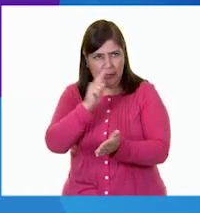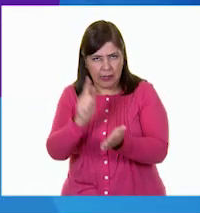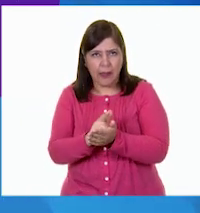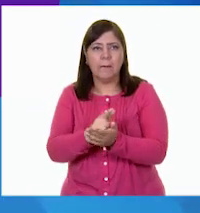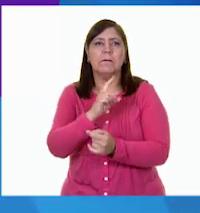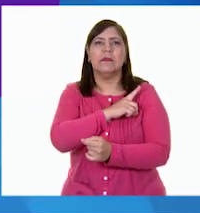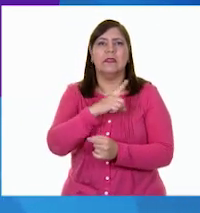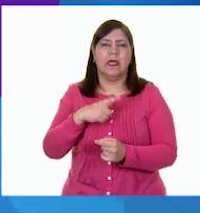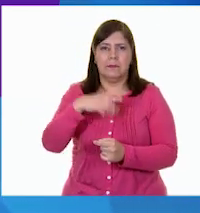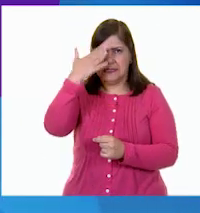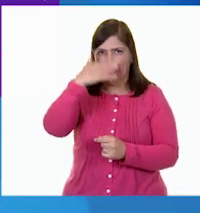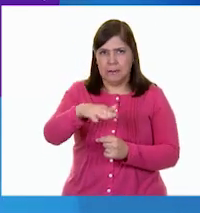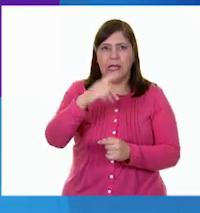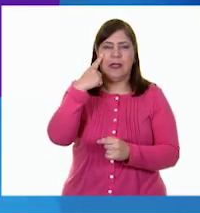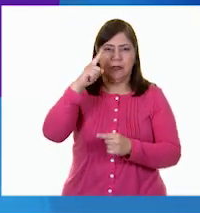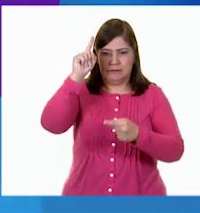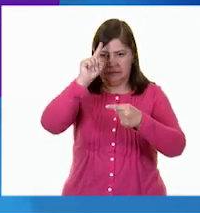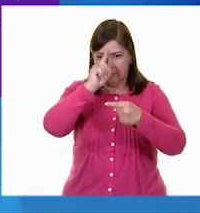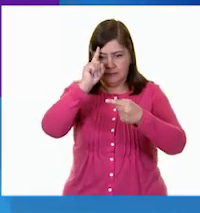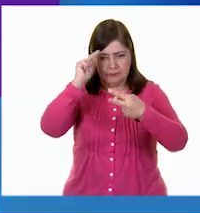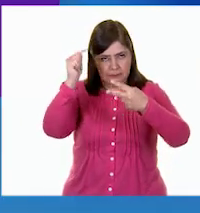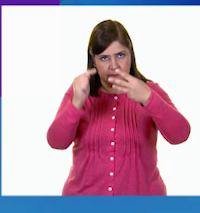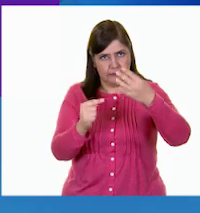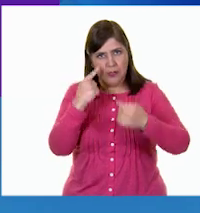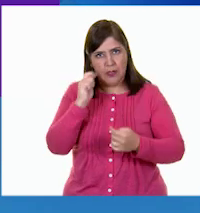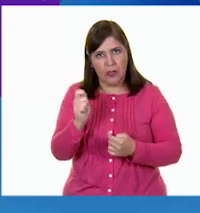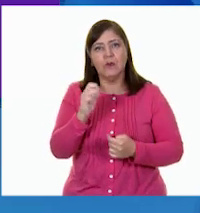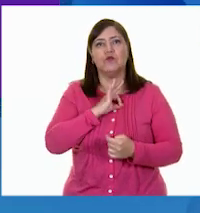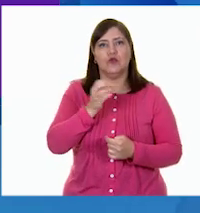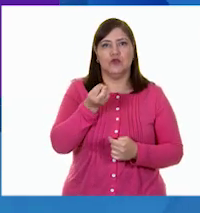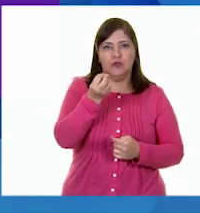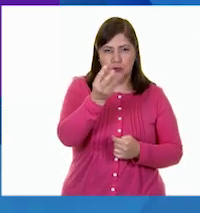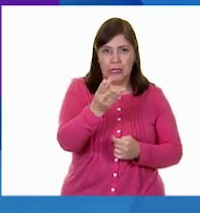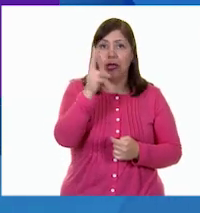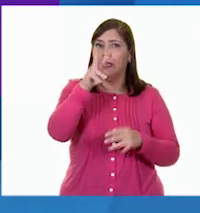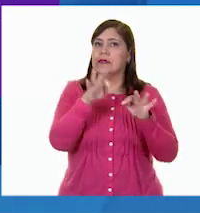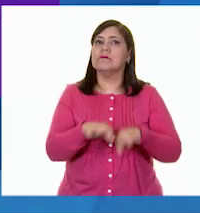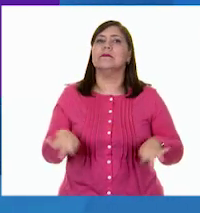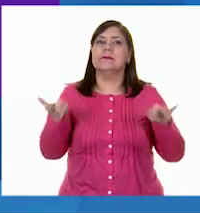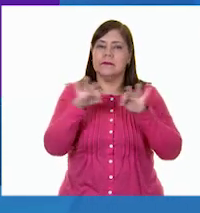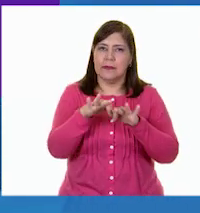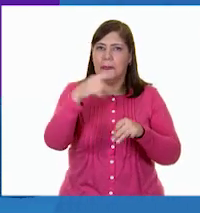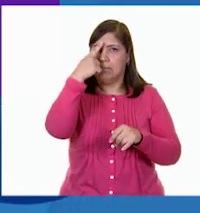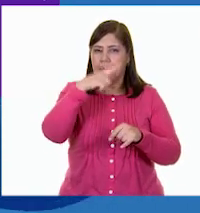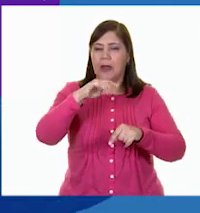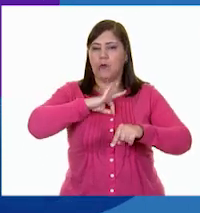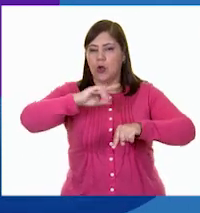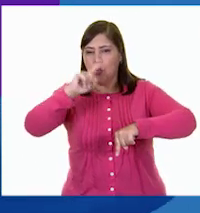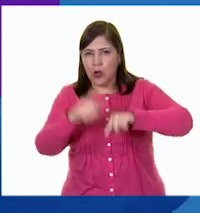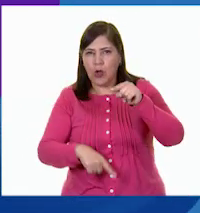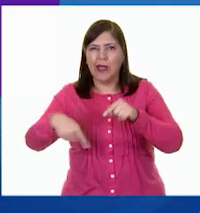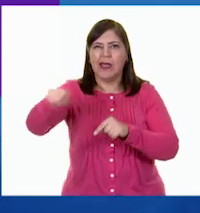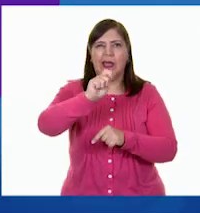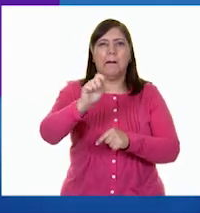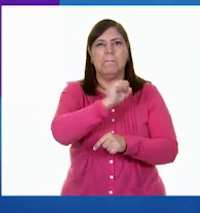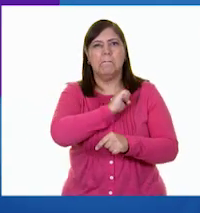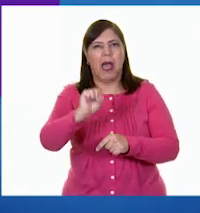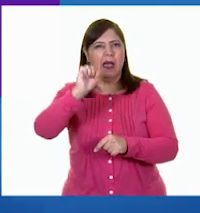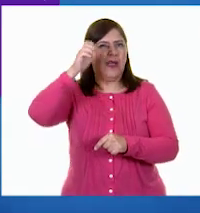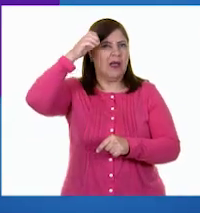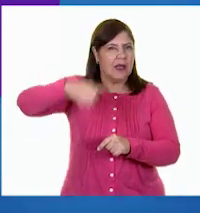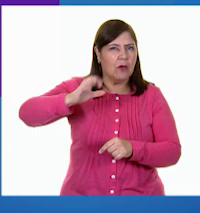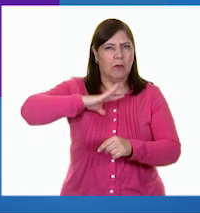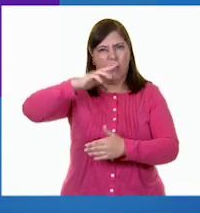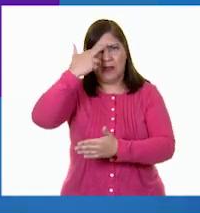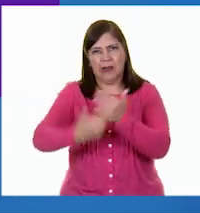tomes en cuenta las siguientes recomendaciones, las cuales son muy importantes para combatir a los ciberdelincuentes y así